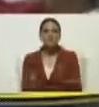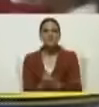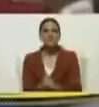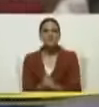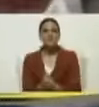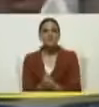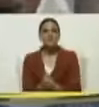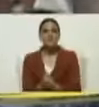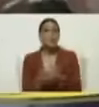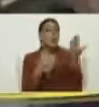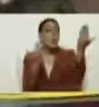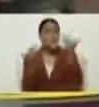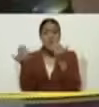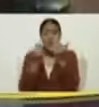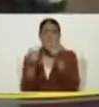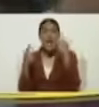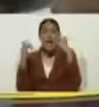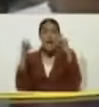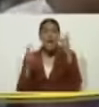viene gente del Zulia,